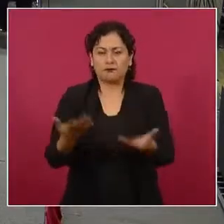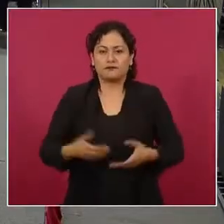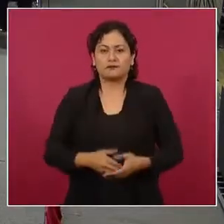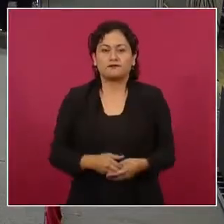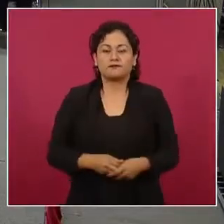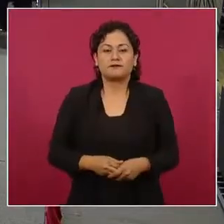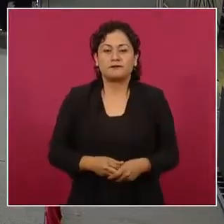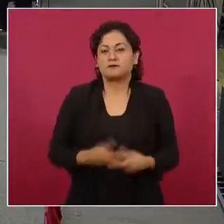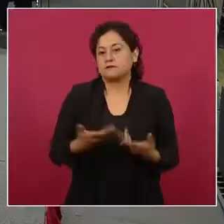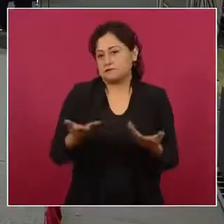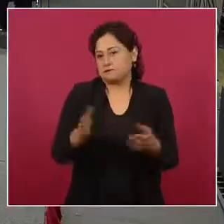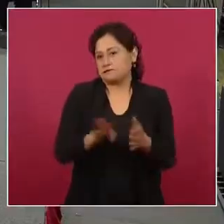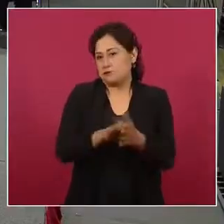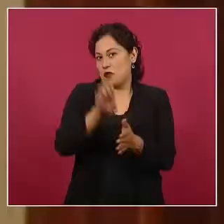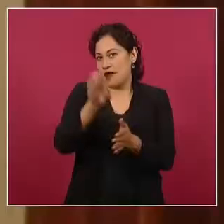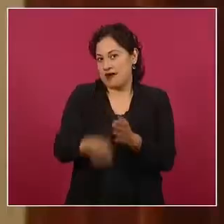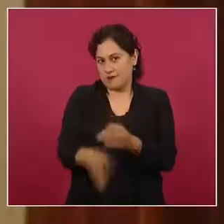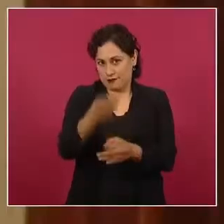Como ahora.